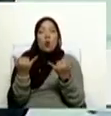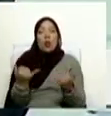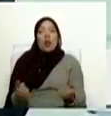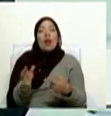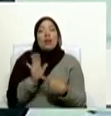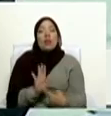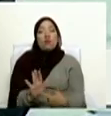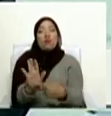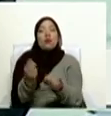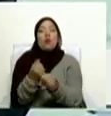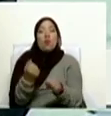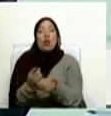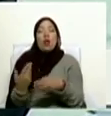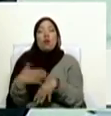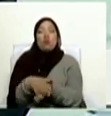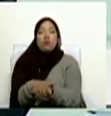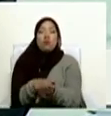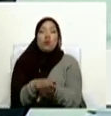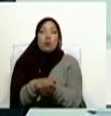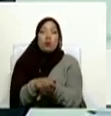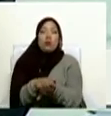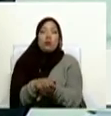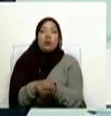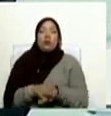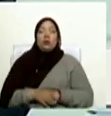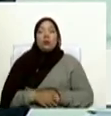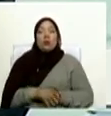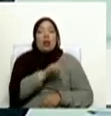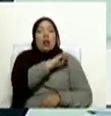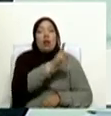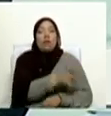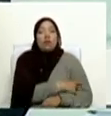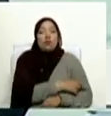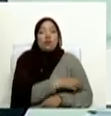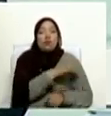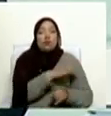mostrar división las fuerzas